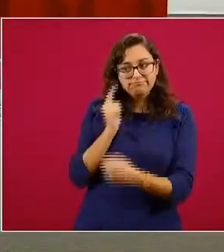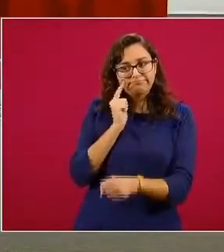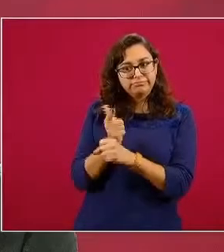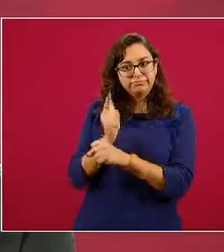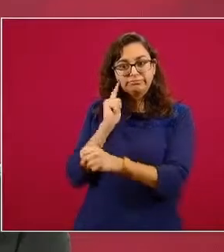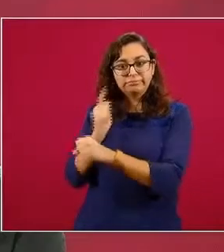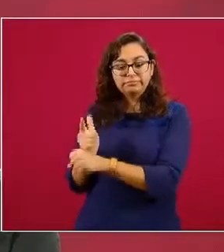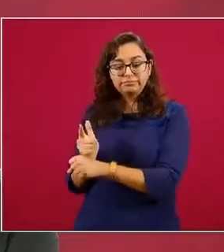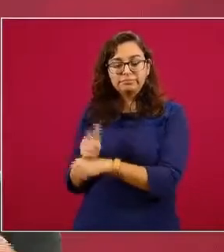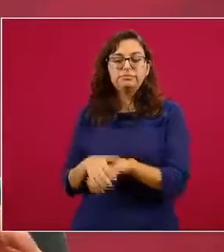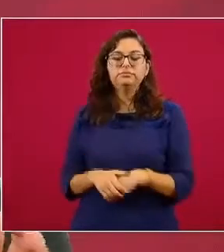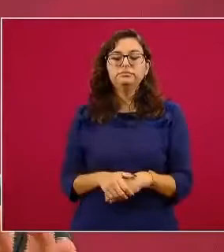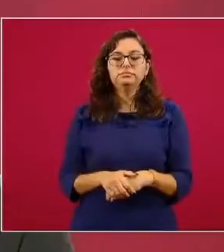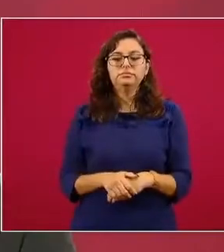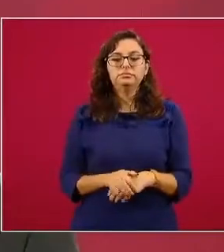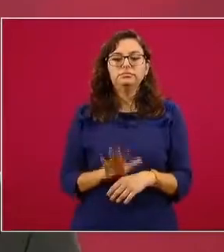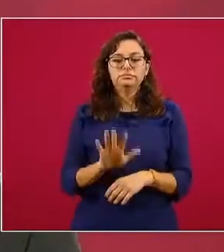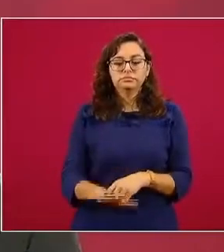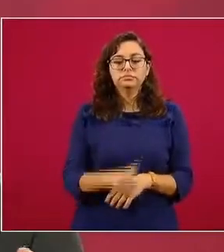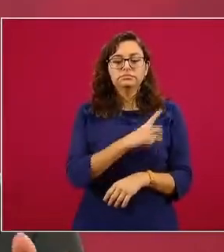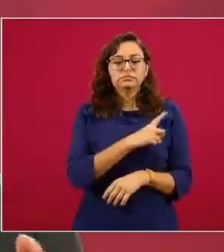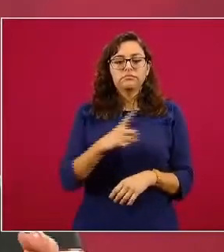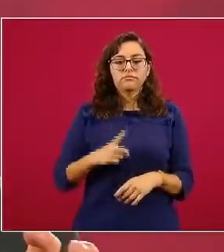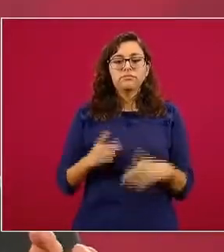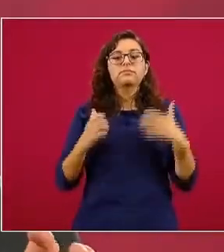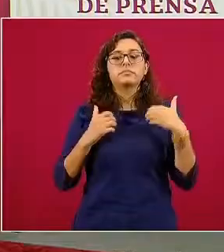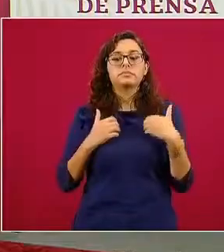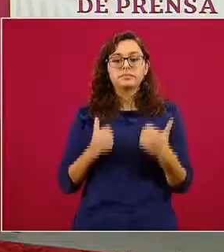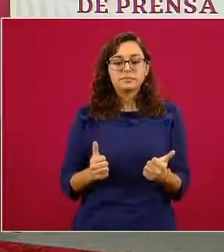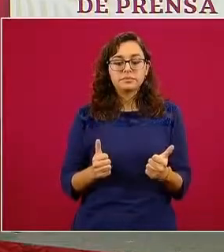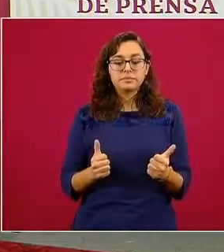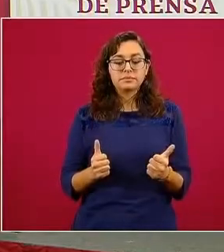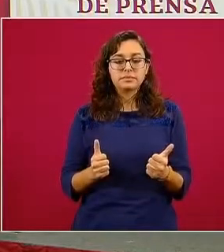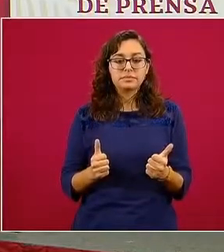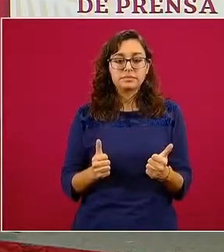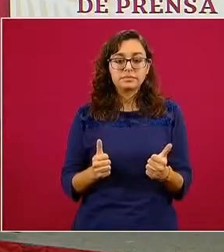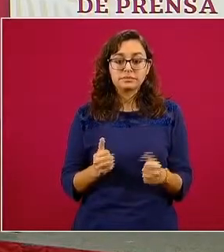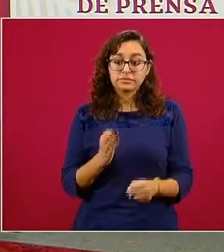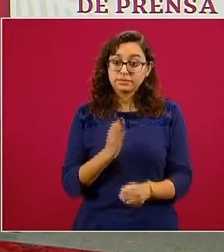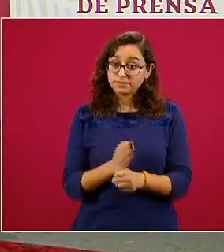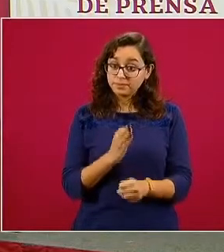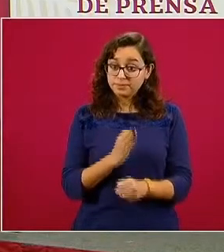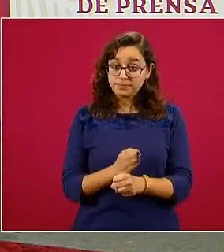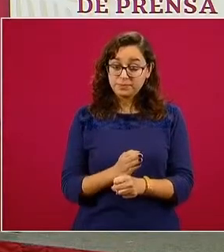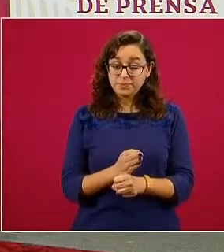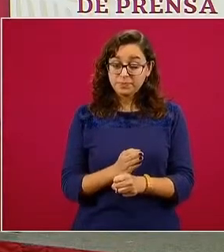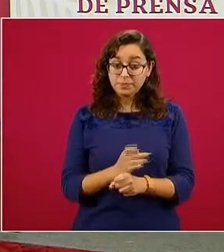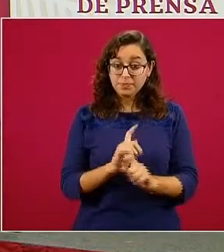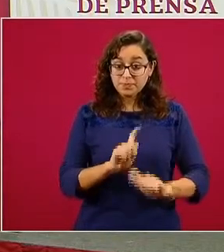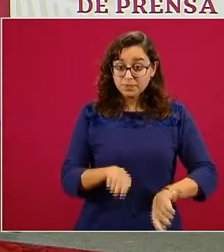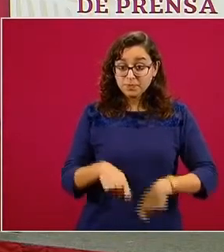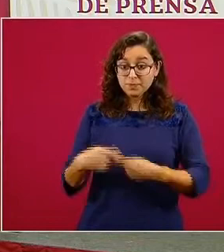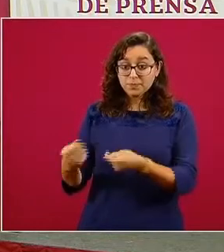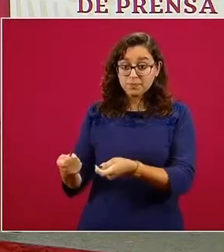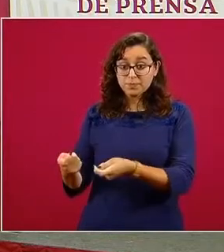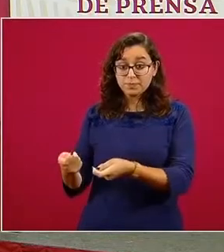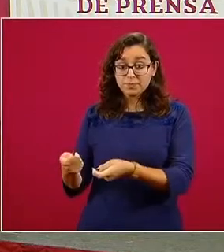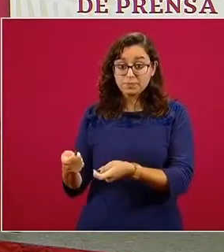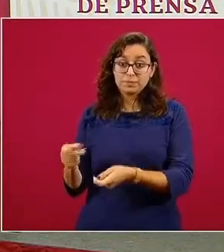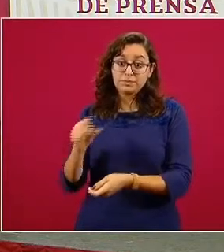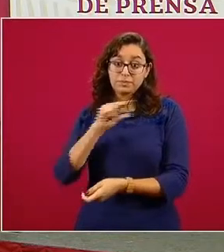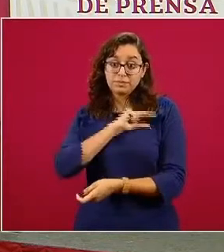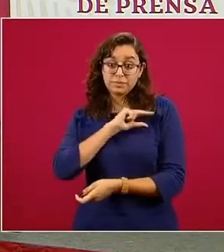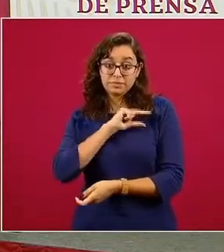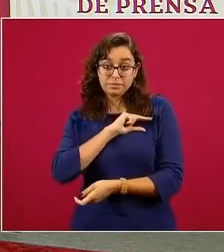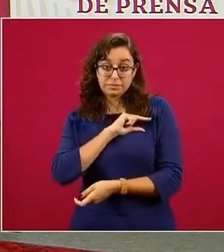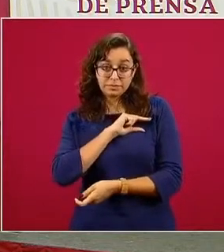Ahora, no perder de vista que esto es una situación que está en manos particulares, en manos privadas. No es una